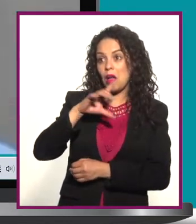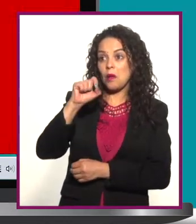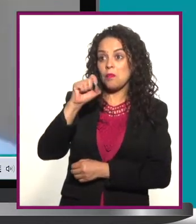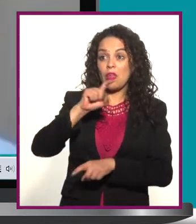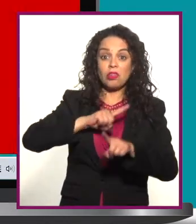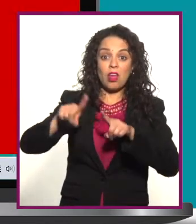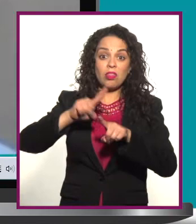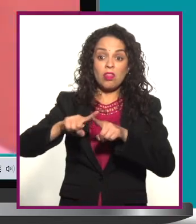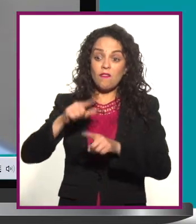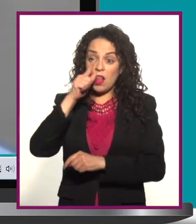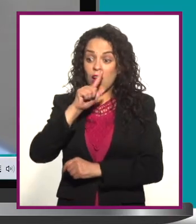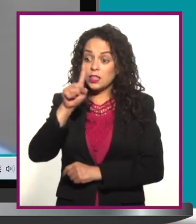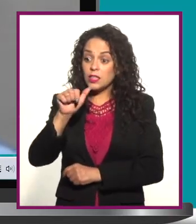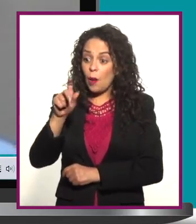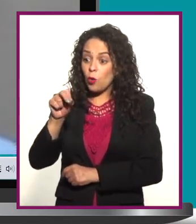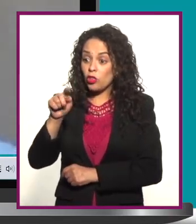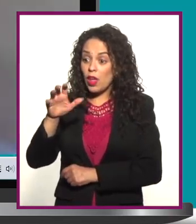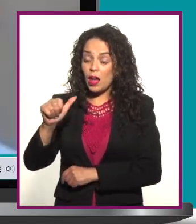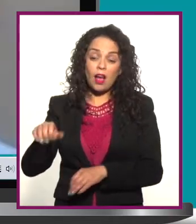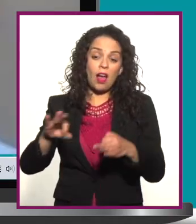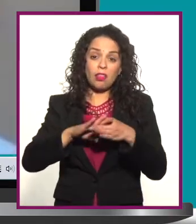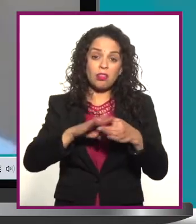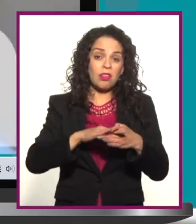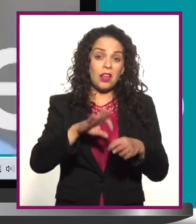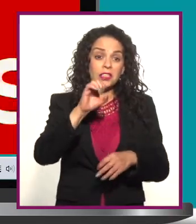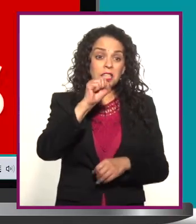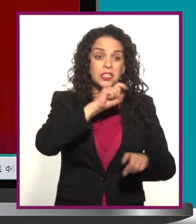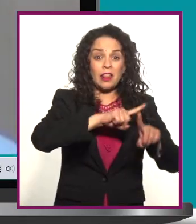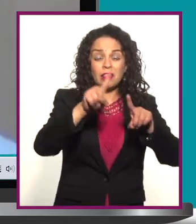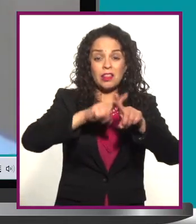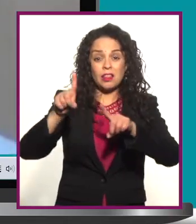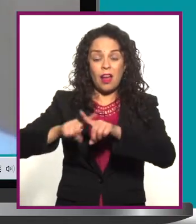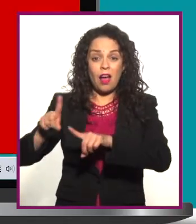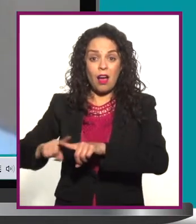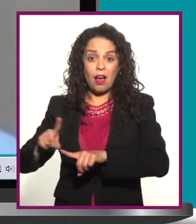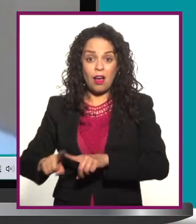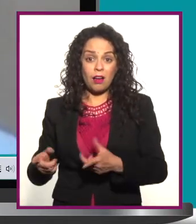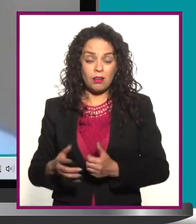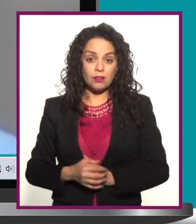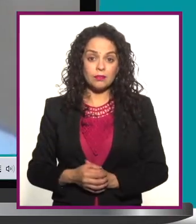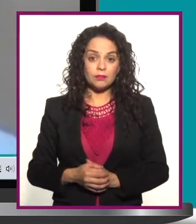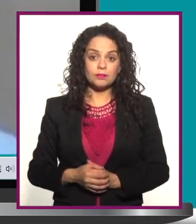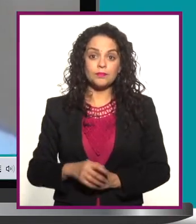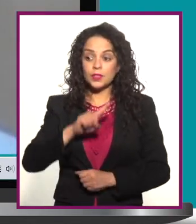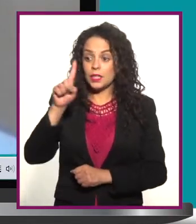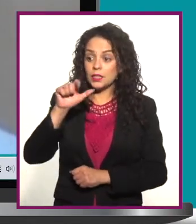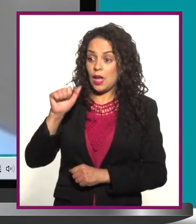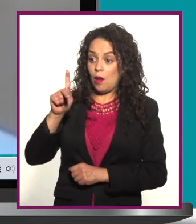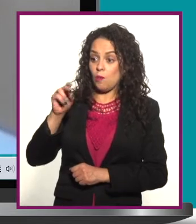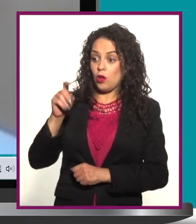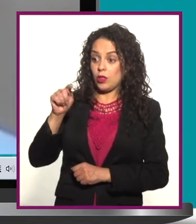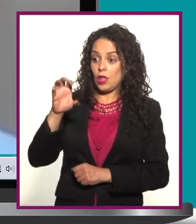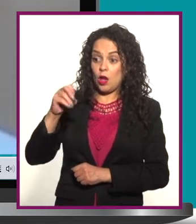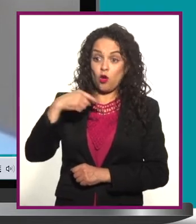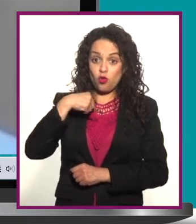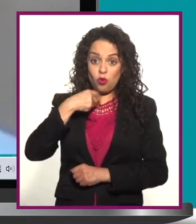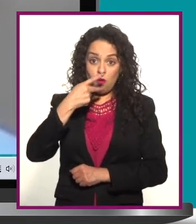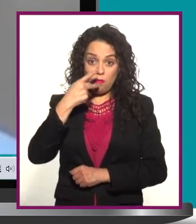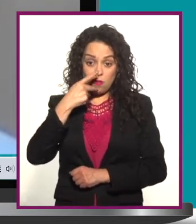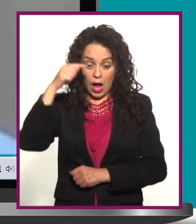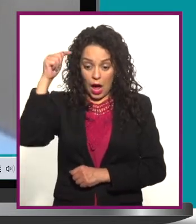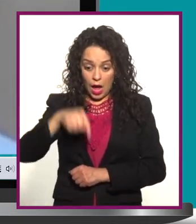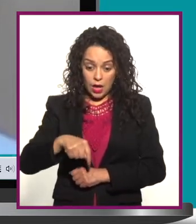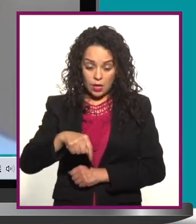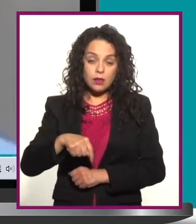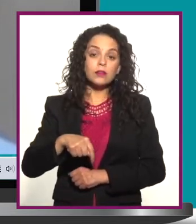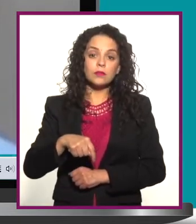20 lenguas zapotecas distintas y alrededor de unas 60 variantes. Entonces, del zapoteco que yo